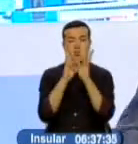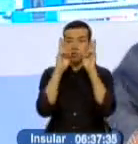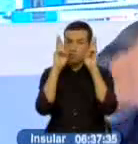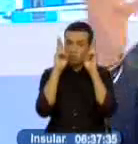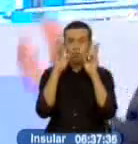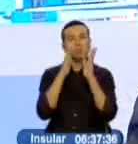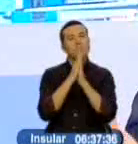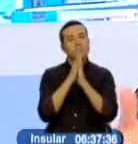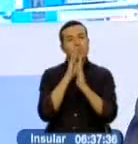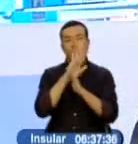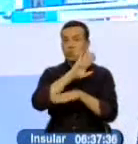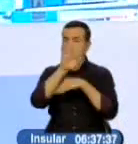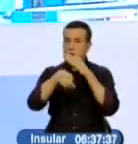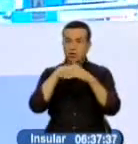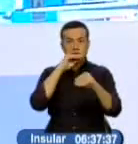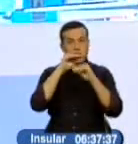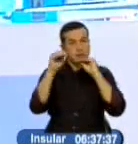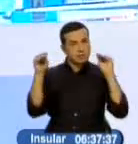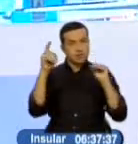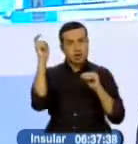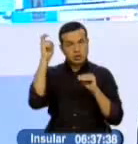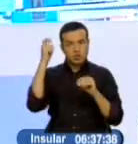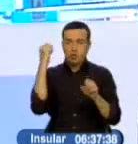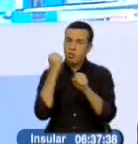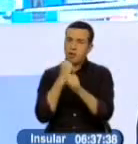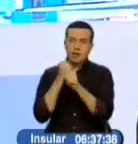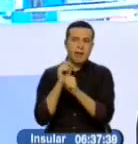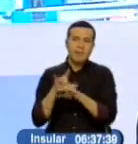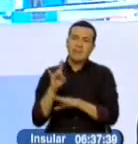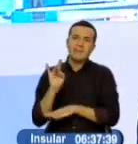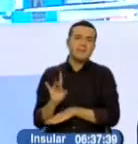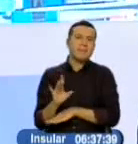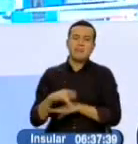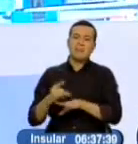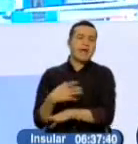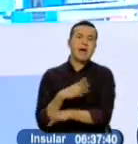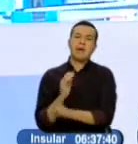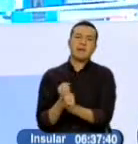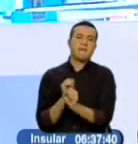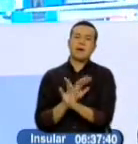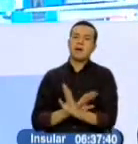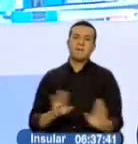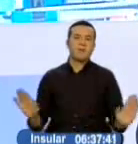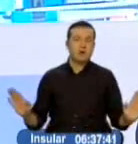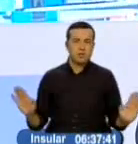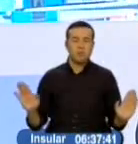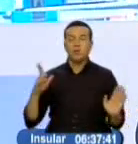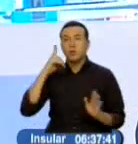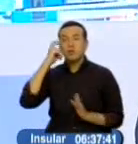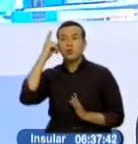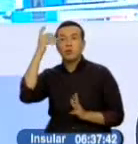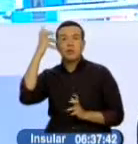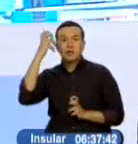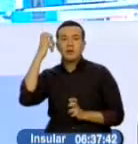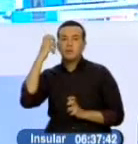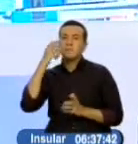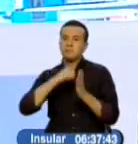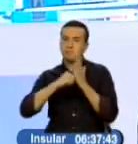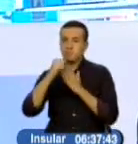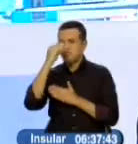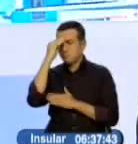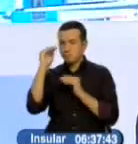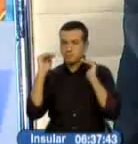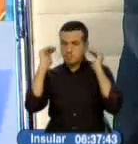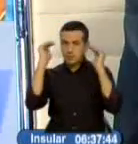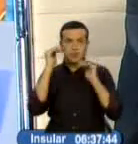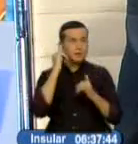nos dejen, en general, trabajar en el sector social, porque tenemos grandes ilusiones de hacer un buen ministerio. Y ya para